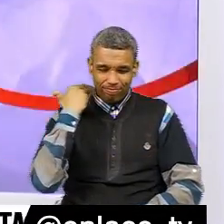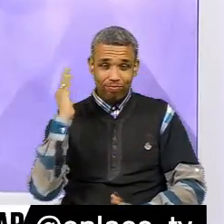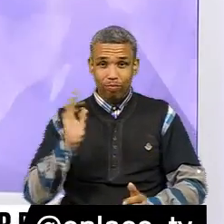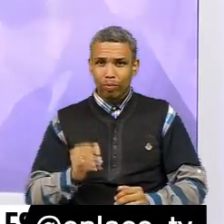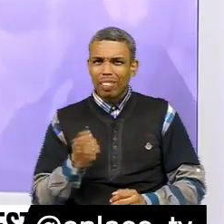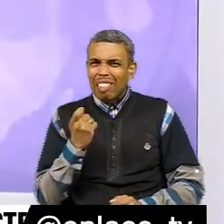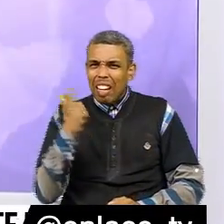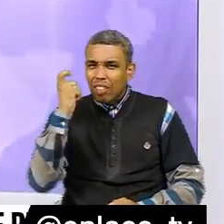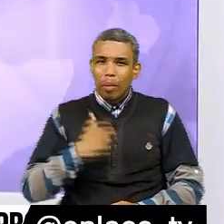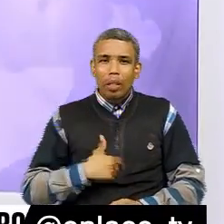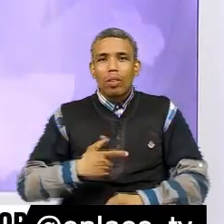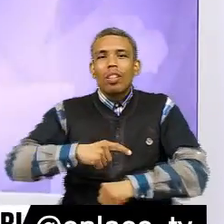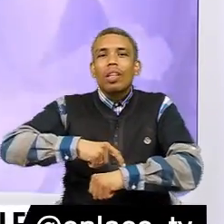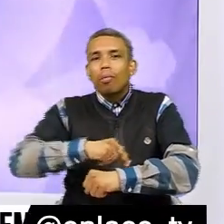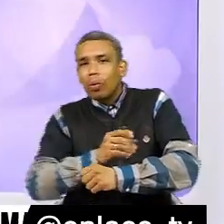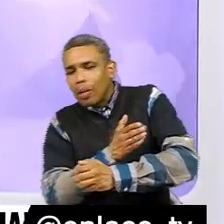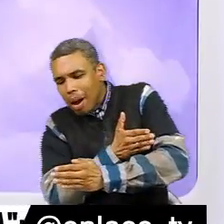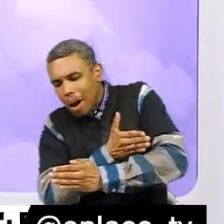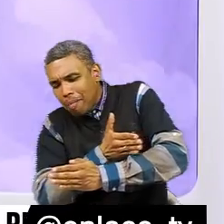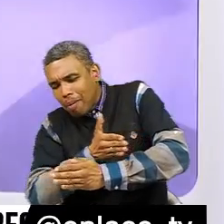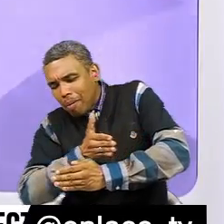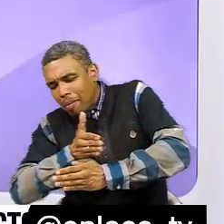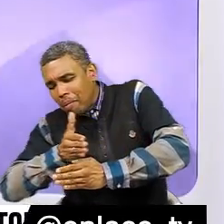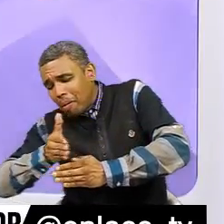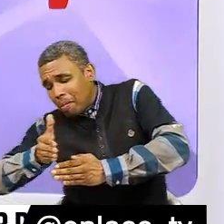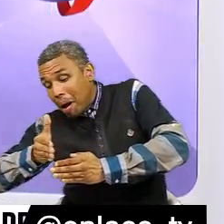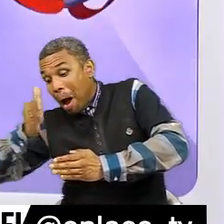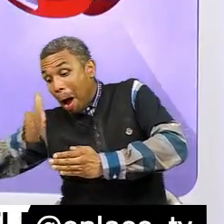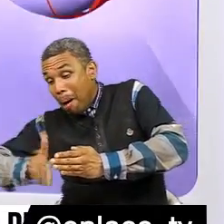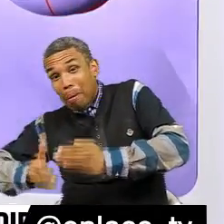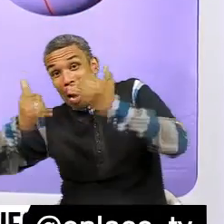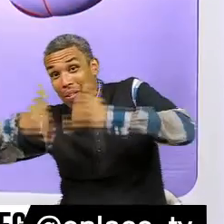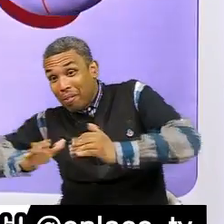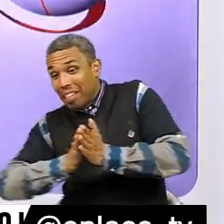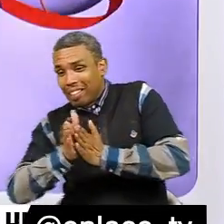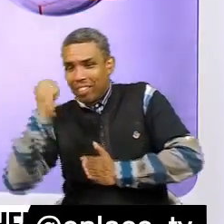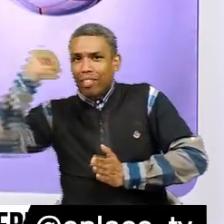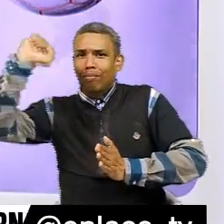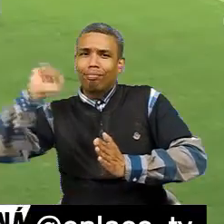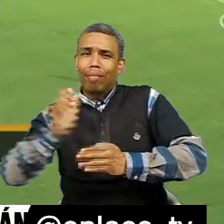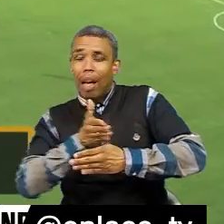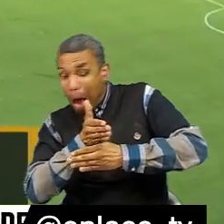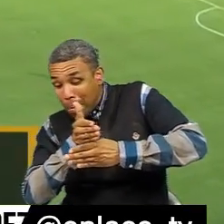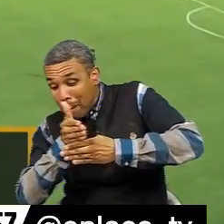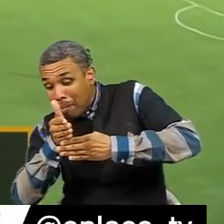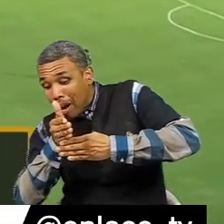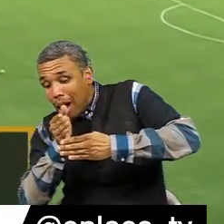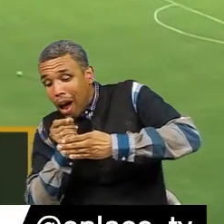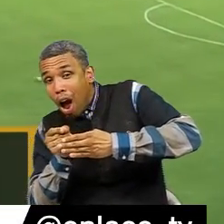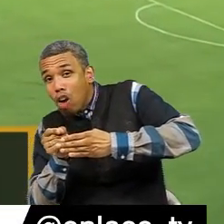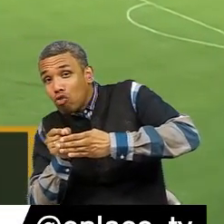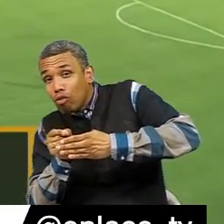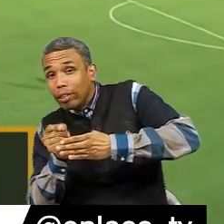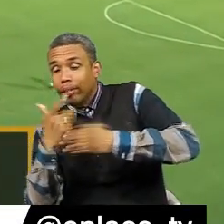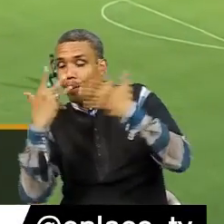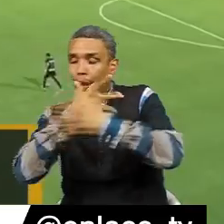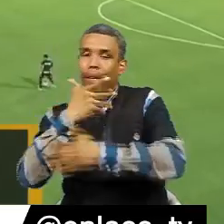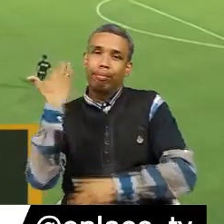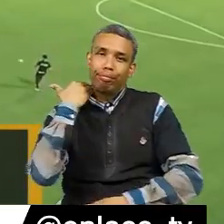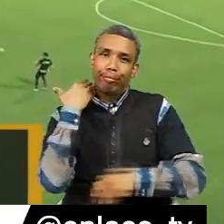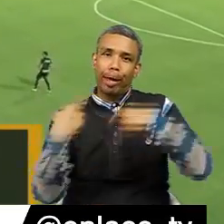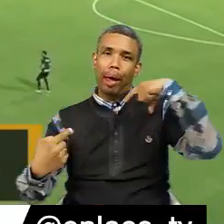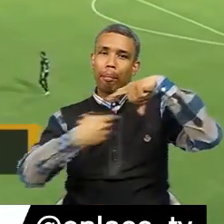petrolero traerse los 3 puntos del estadio Palo Grande de Manizales. En el Estadio Palo Grande de Manizales, el